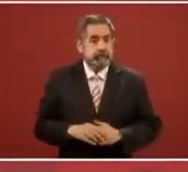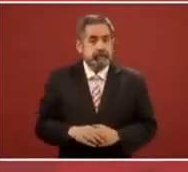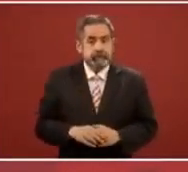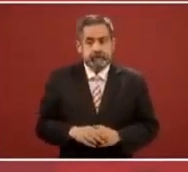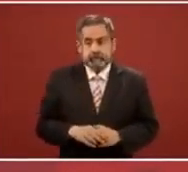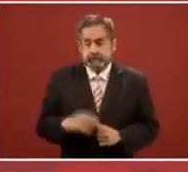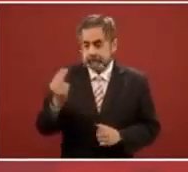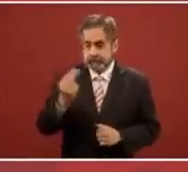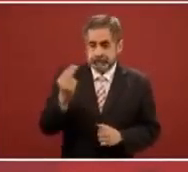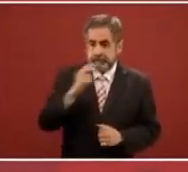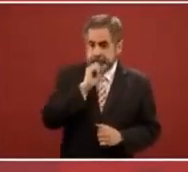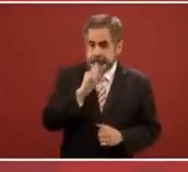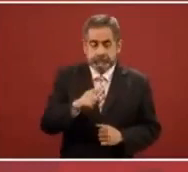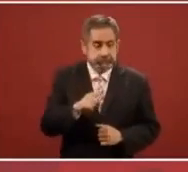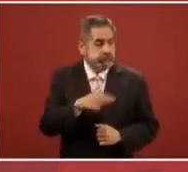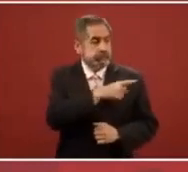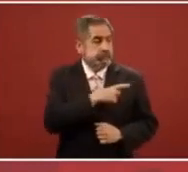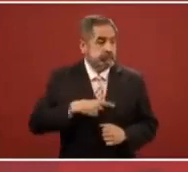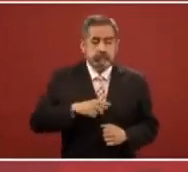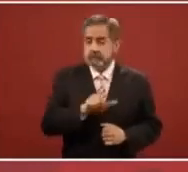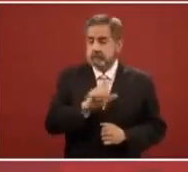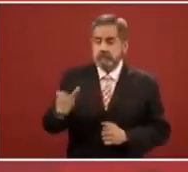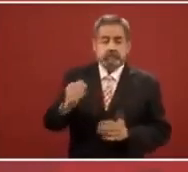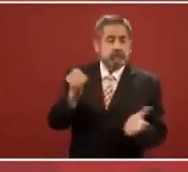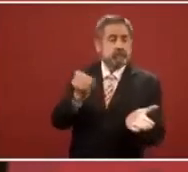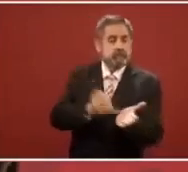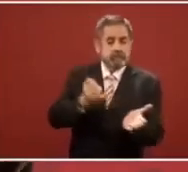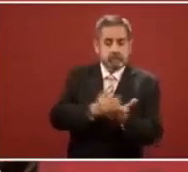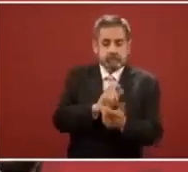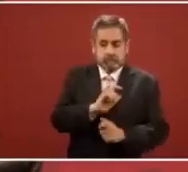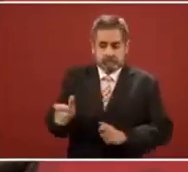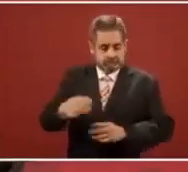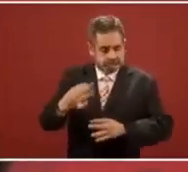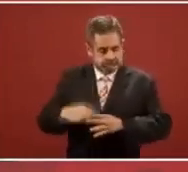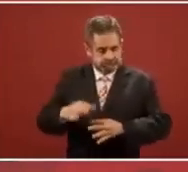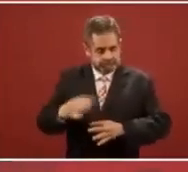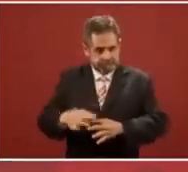tienen que estar también al corriente en el pago de impuestos,